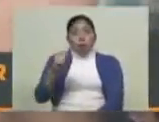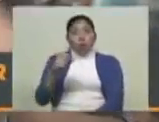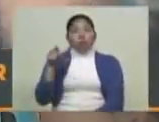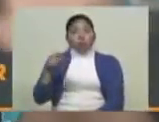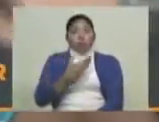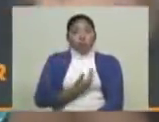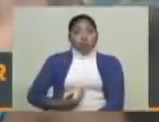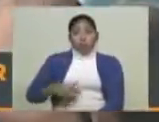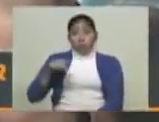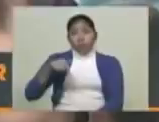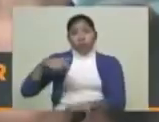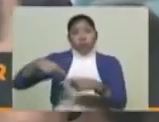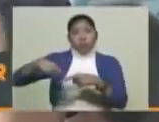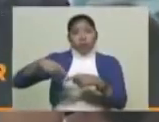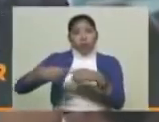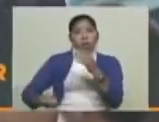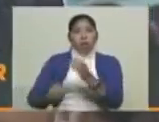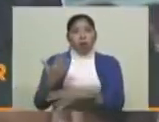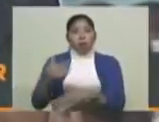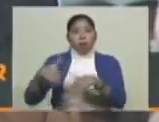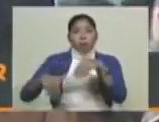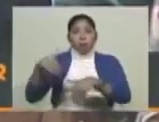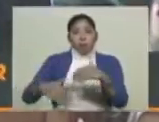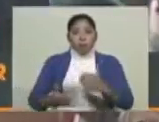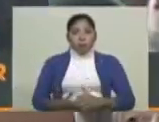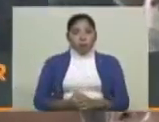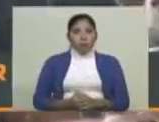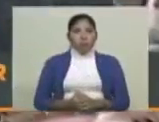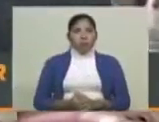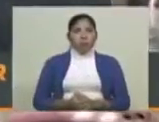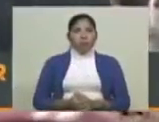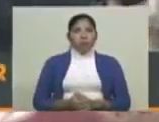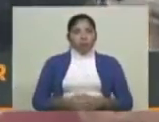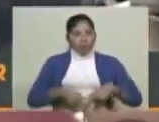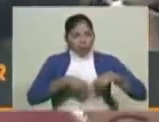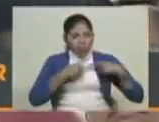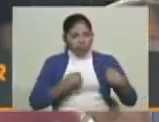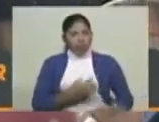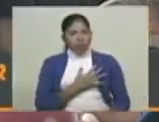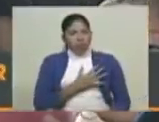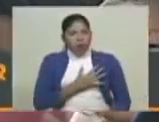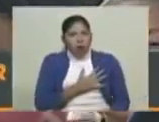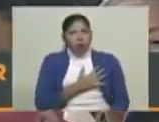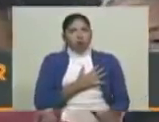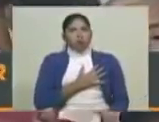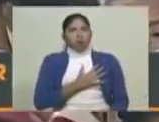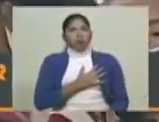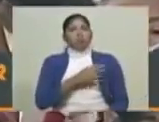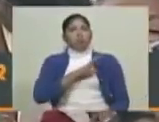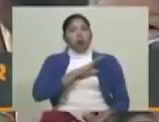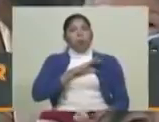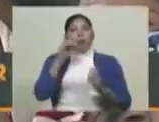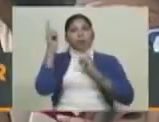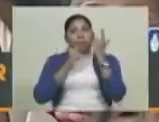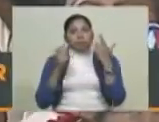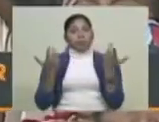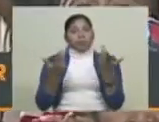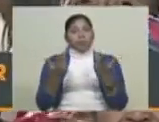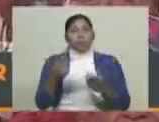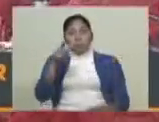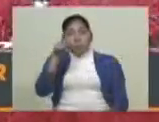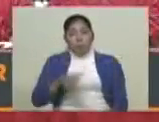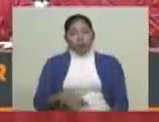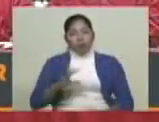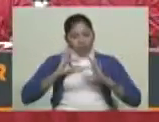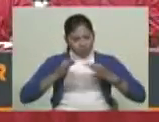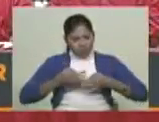en estas elecciones. El chavismo de corazón. El chavismo que es chavista